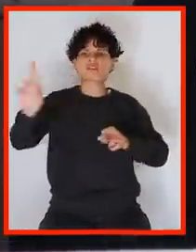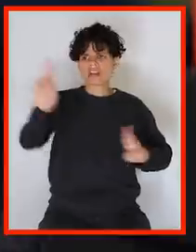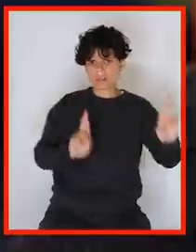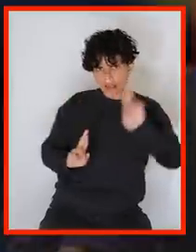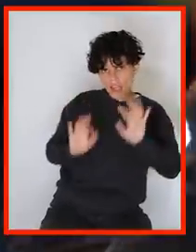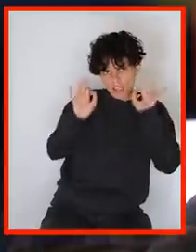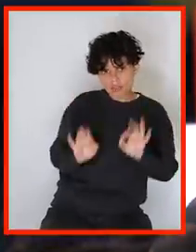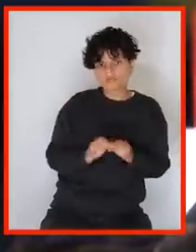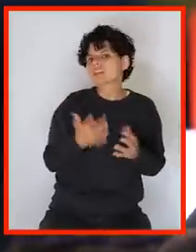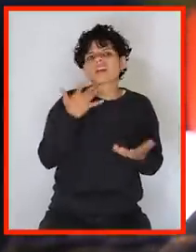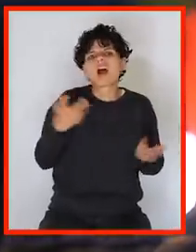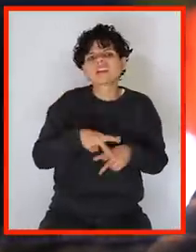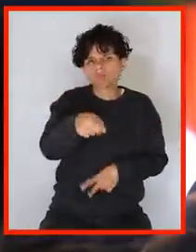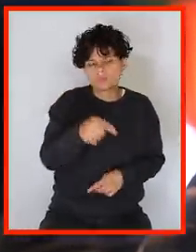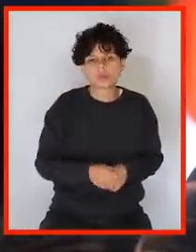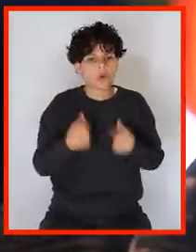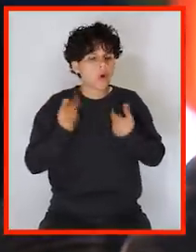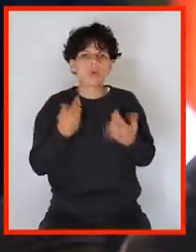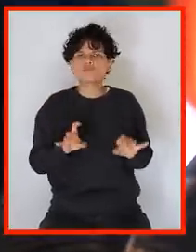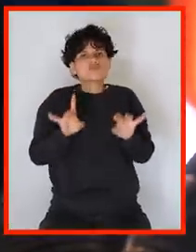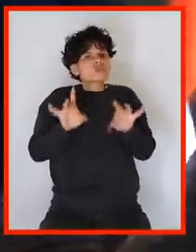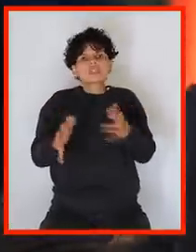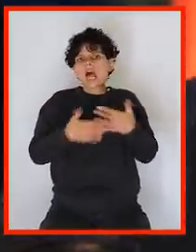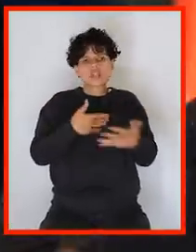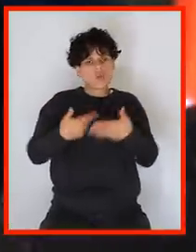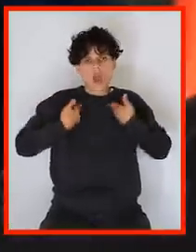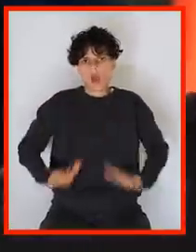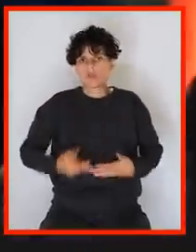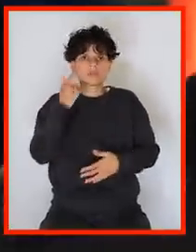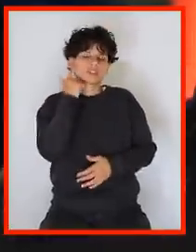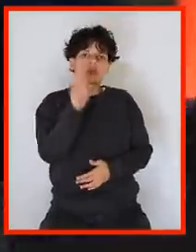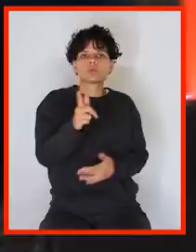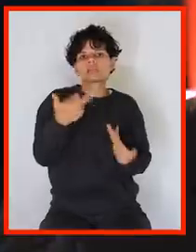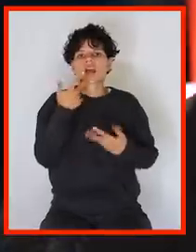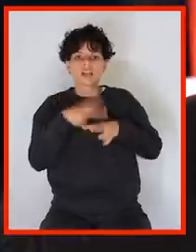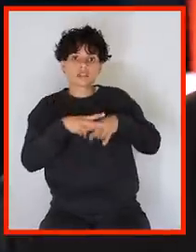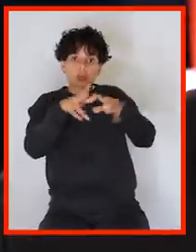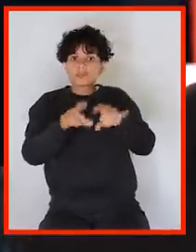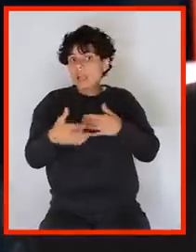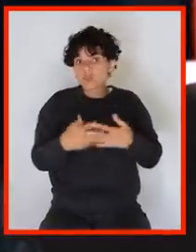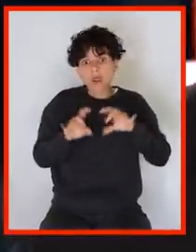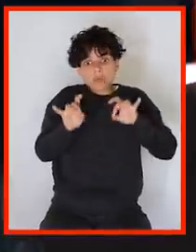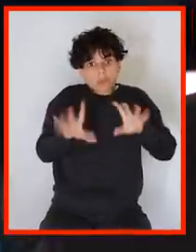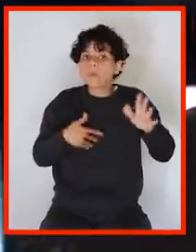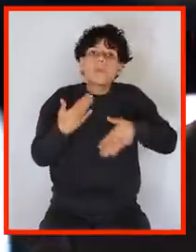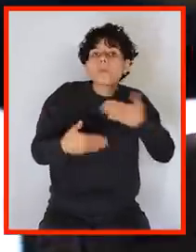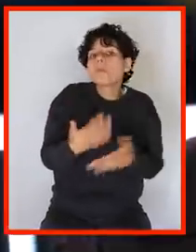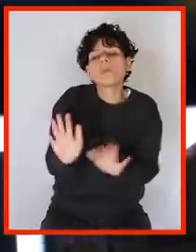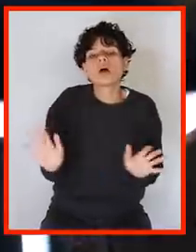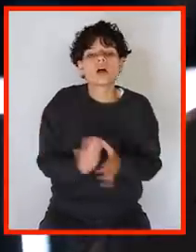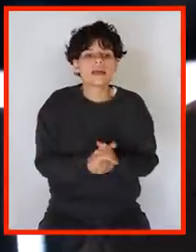calle? Puta, uno siempre tiene que tratar de ser como el mismo, ¿cachai? Puta, si ya te va bien en lo que tú haces, en tu